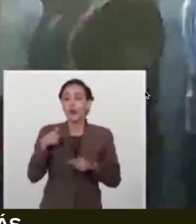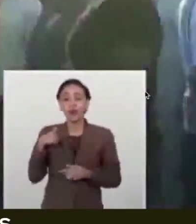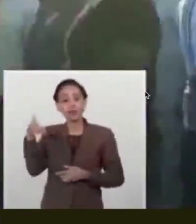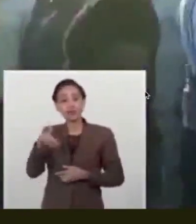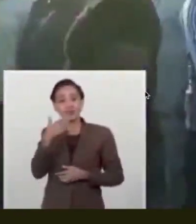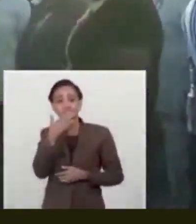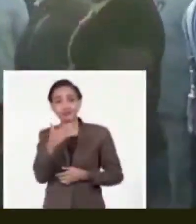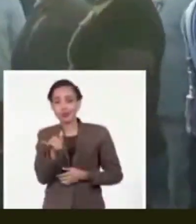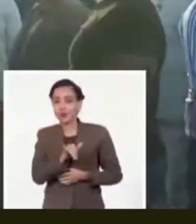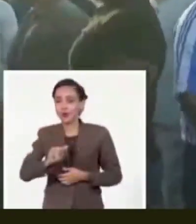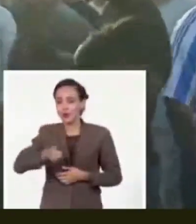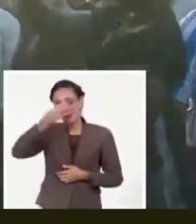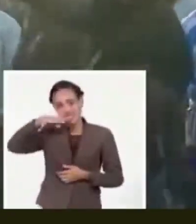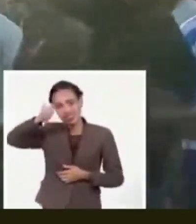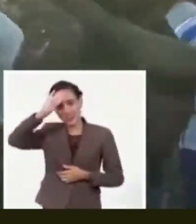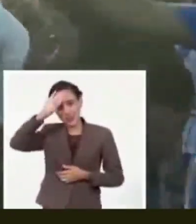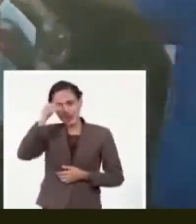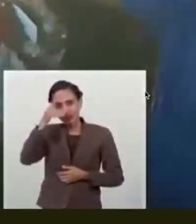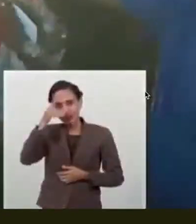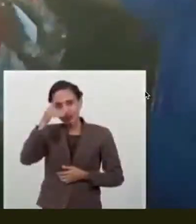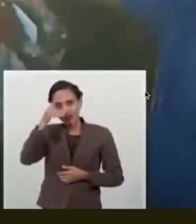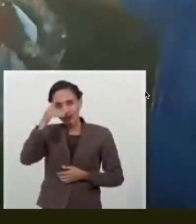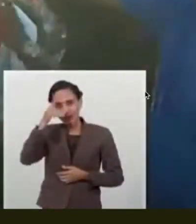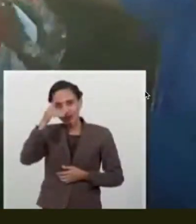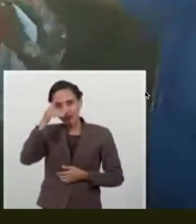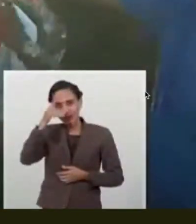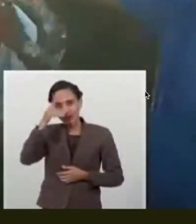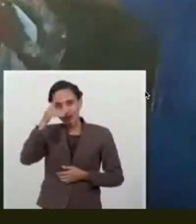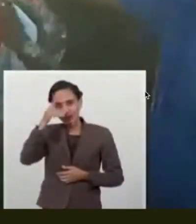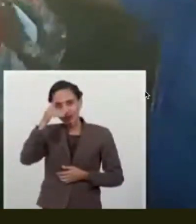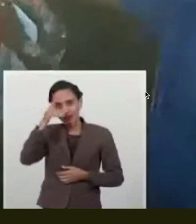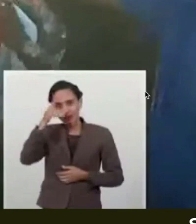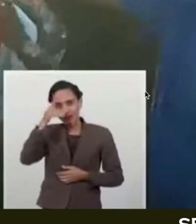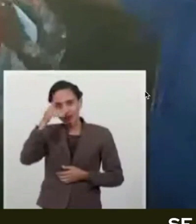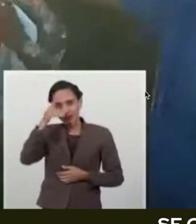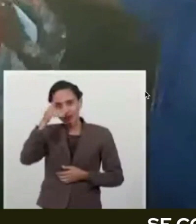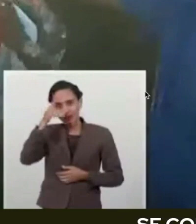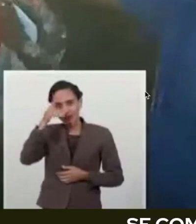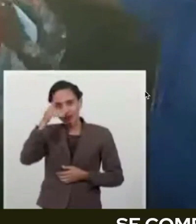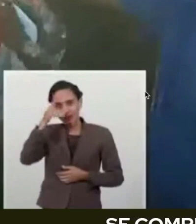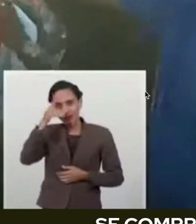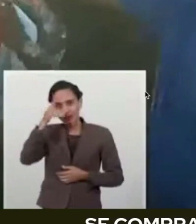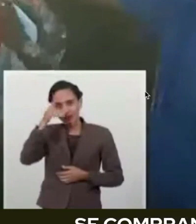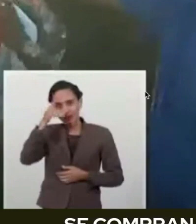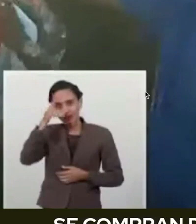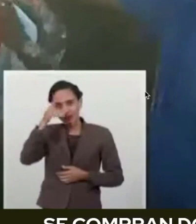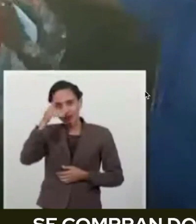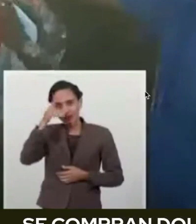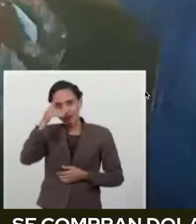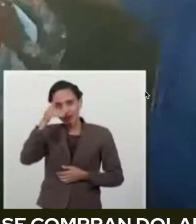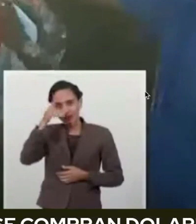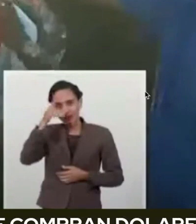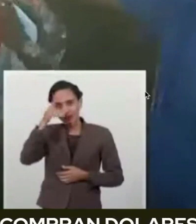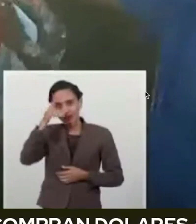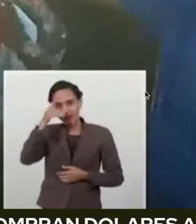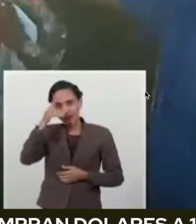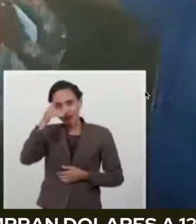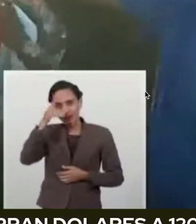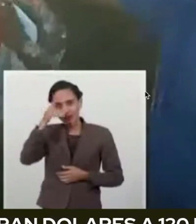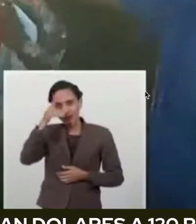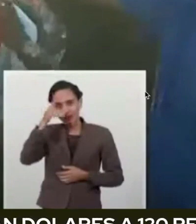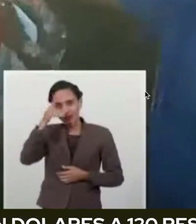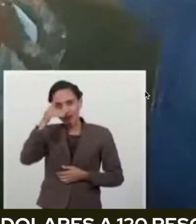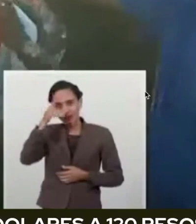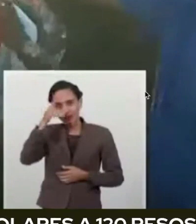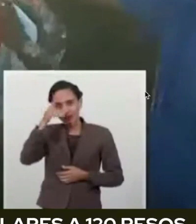aquí venimos una cosa Ay Ay Ay Ay mira mira mira mira mira mira mira mira mira mira mira mira mira tu marido haciendo fuerza les cuesta mira tu marido haciendo